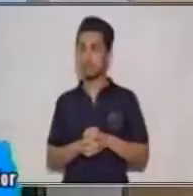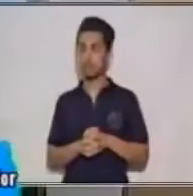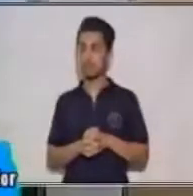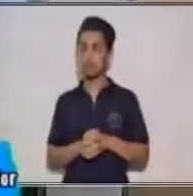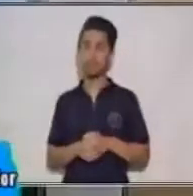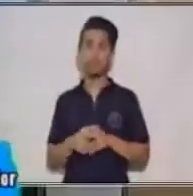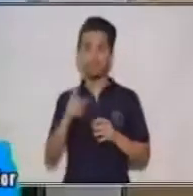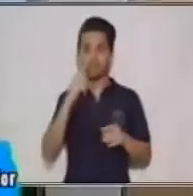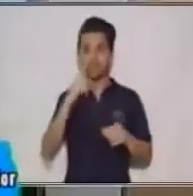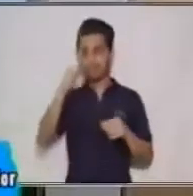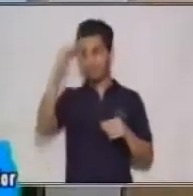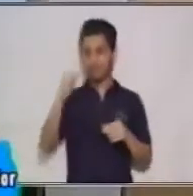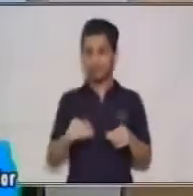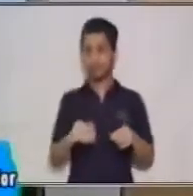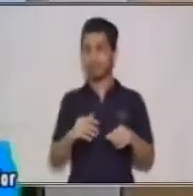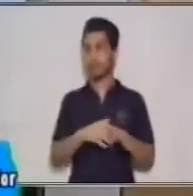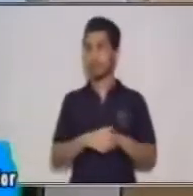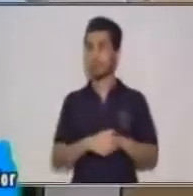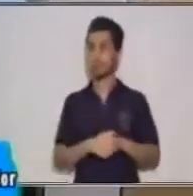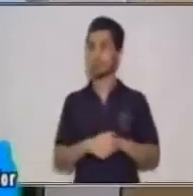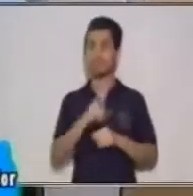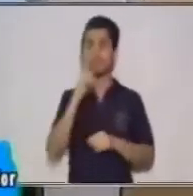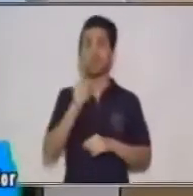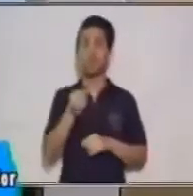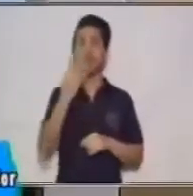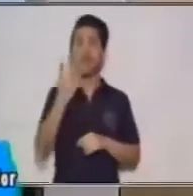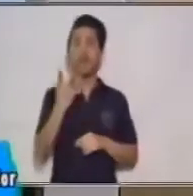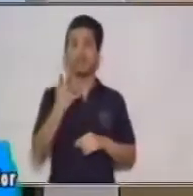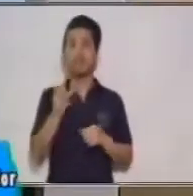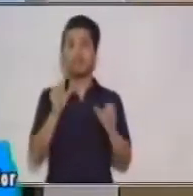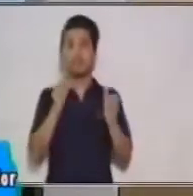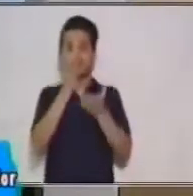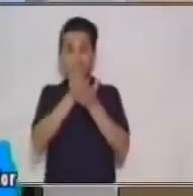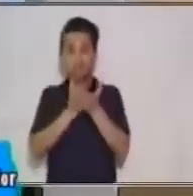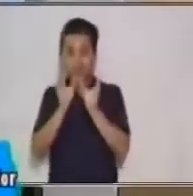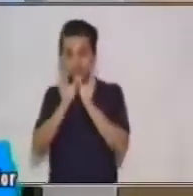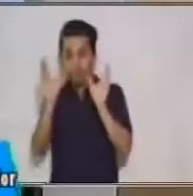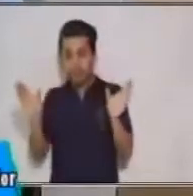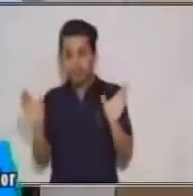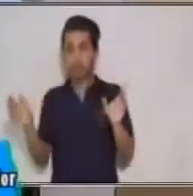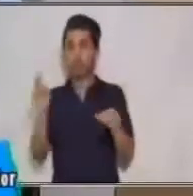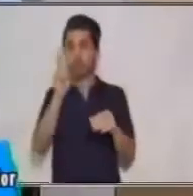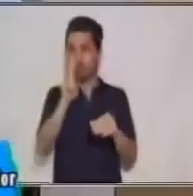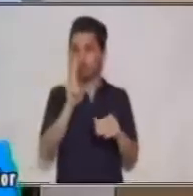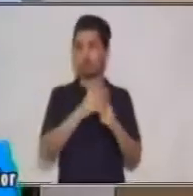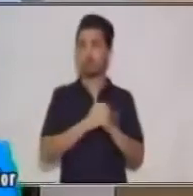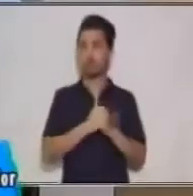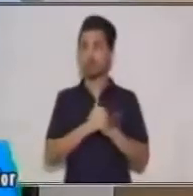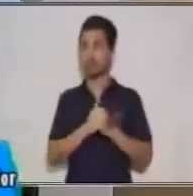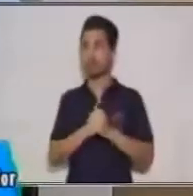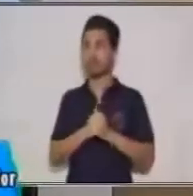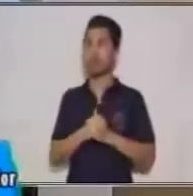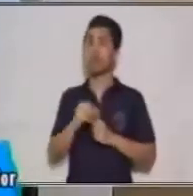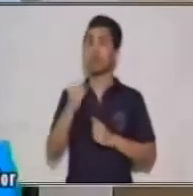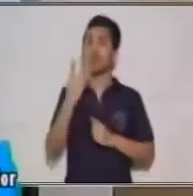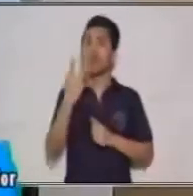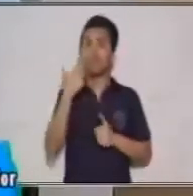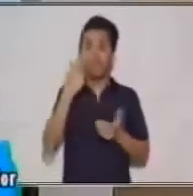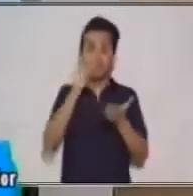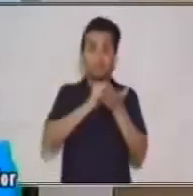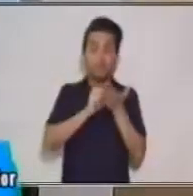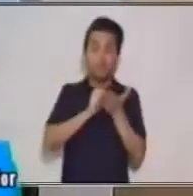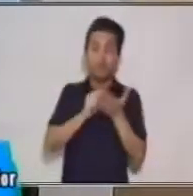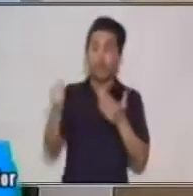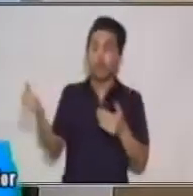acá, solo que aquí está en rectángulo. ¿En cuántas partes está dividida? En 2. ¿Cuántas partes he